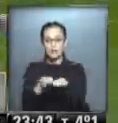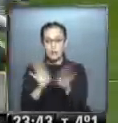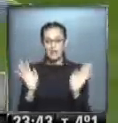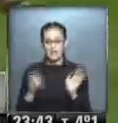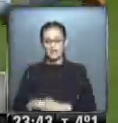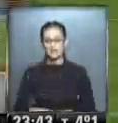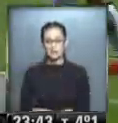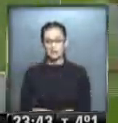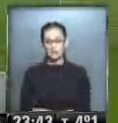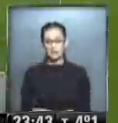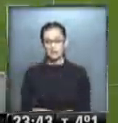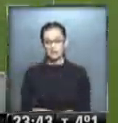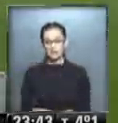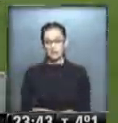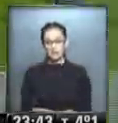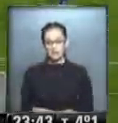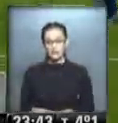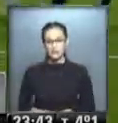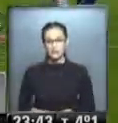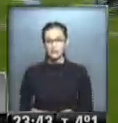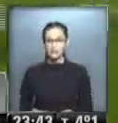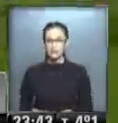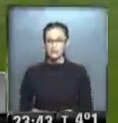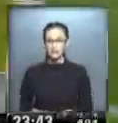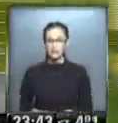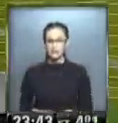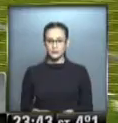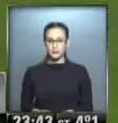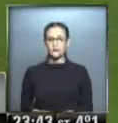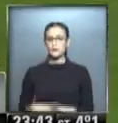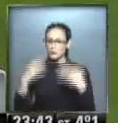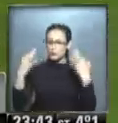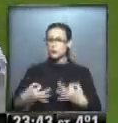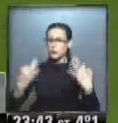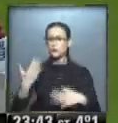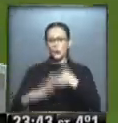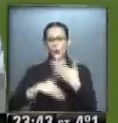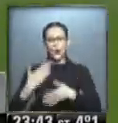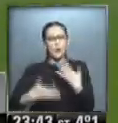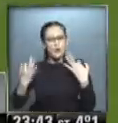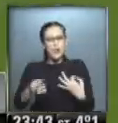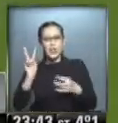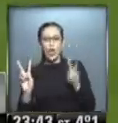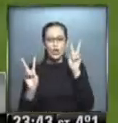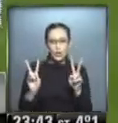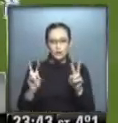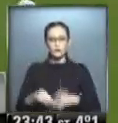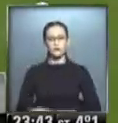2-2 se ponían ahora, fíjense. Esa buena jugada colectiva, el 2-2 y el propio